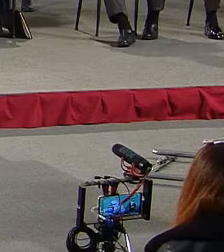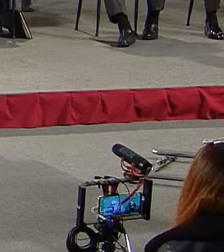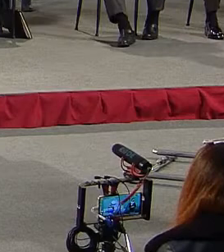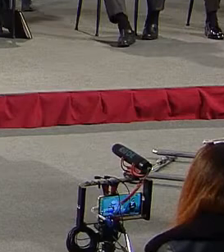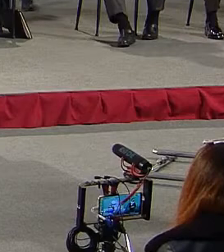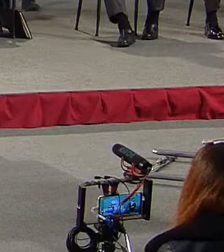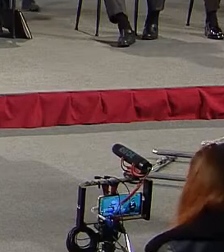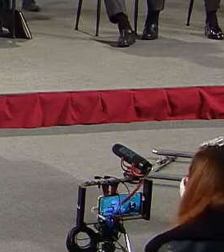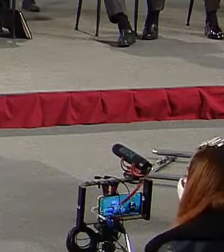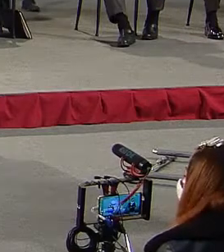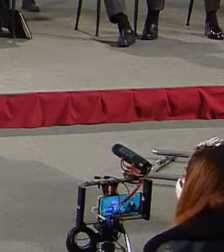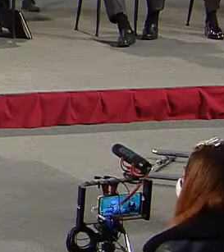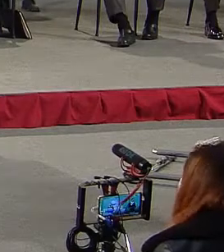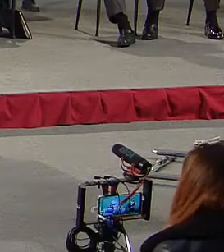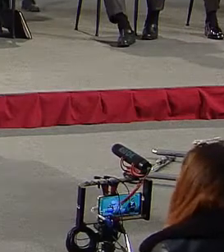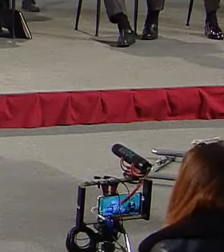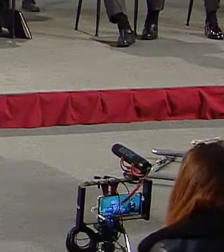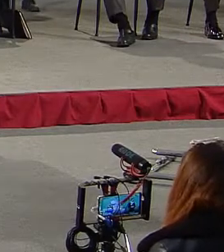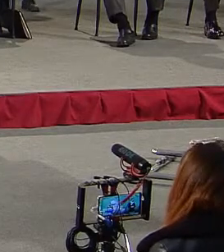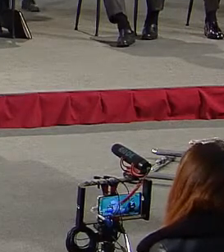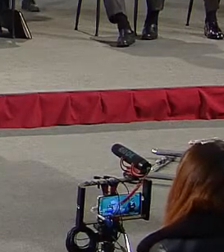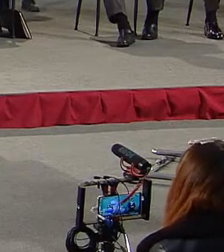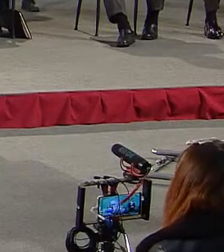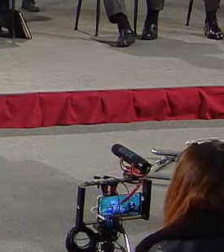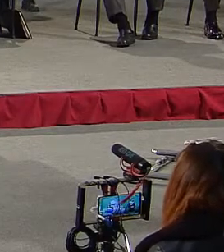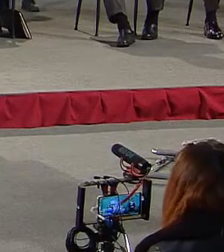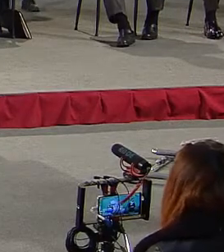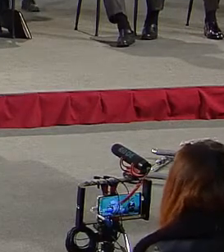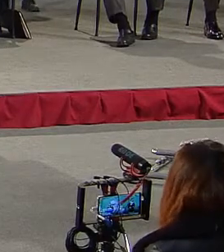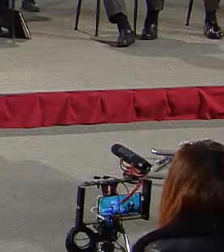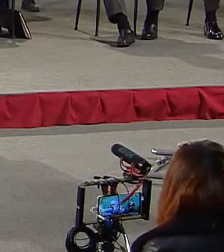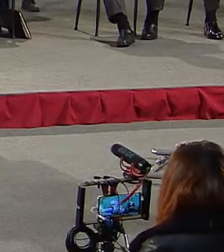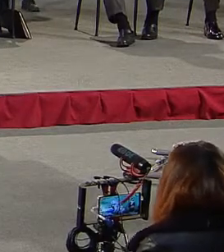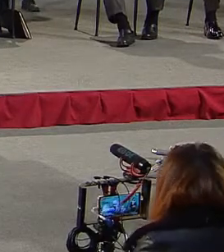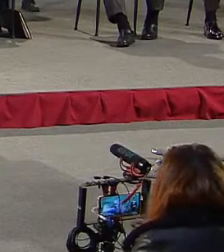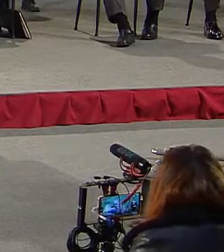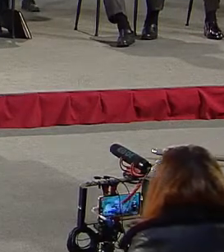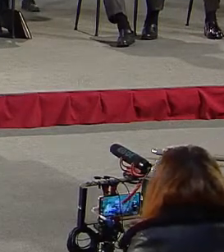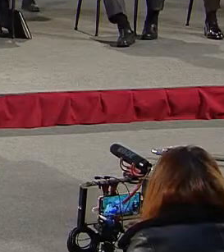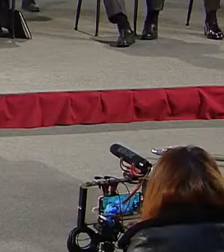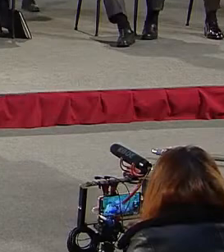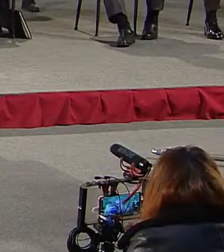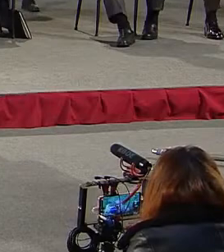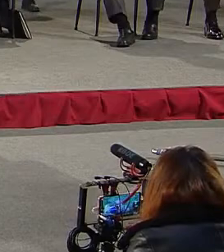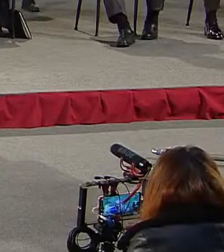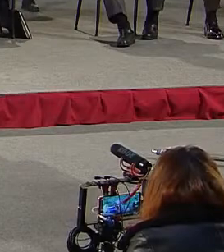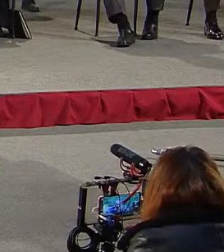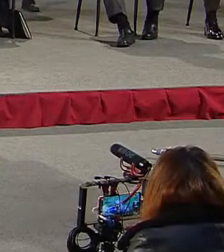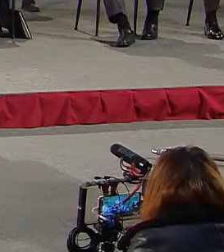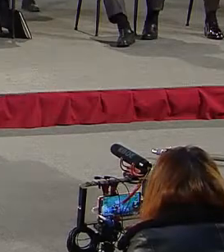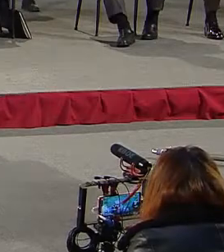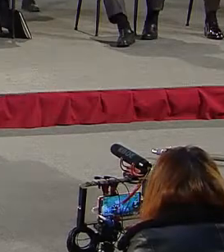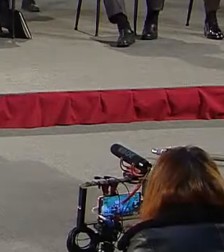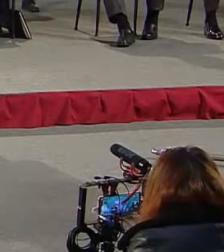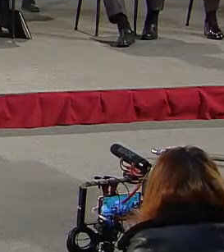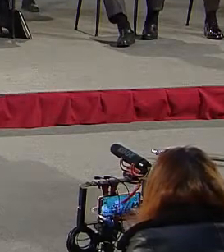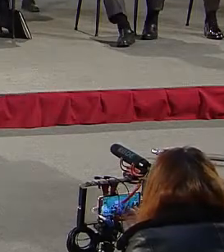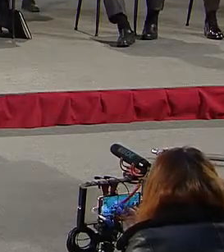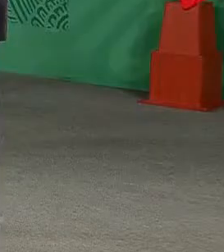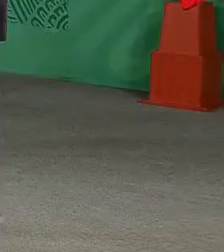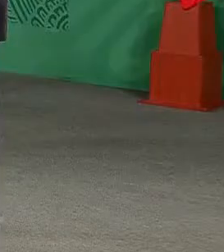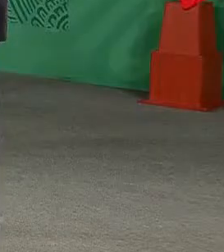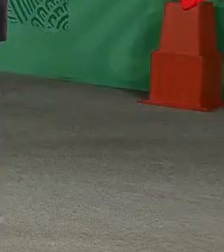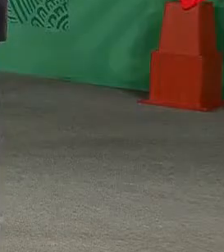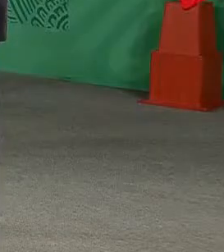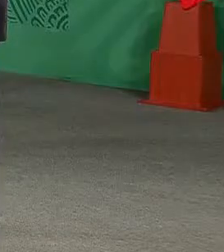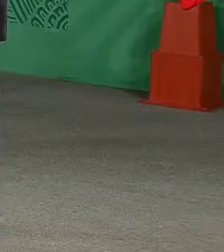que este país ha hecho muchos esfuerzos para traerla a México. Entonces es un beneficio para todos. Seguramente